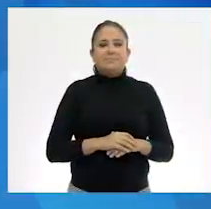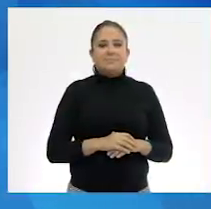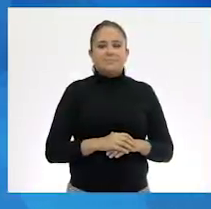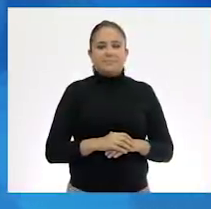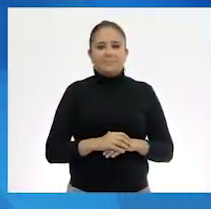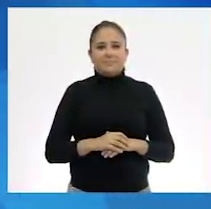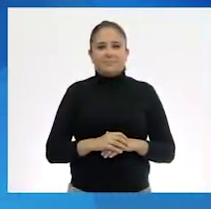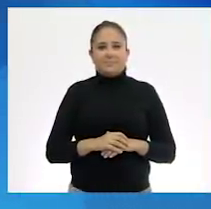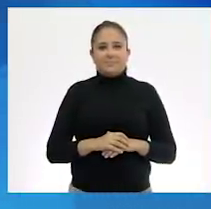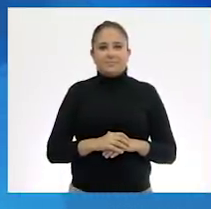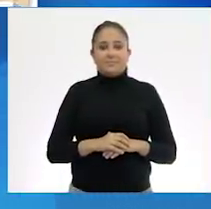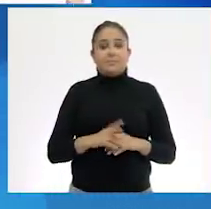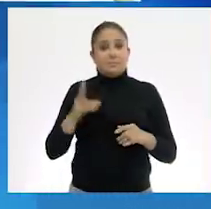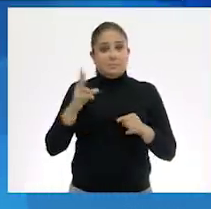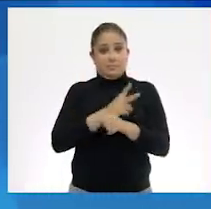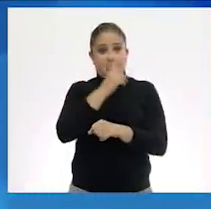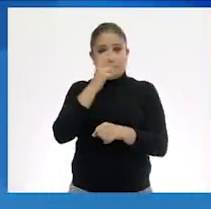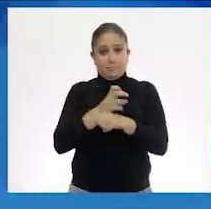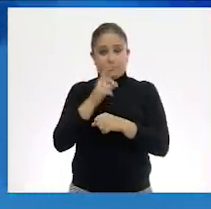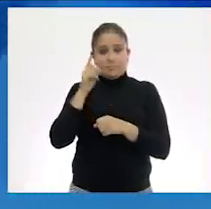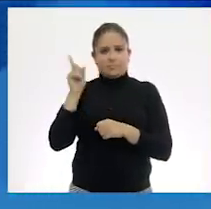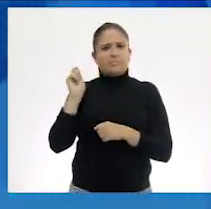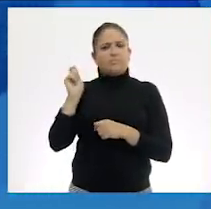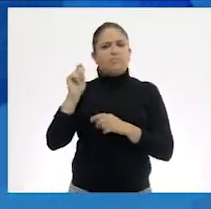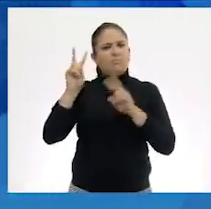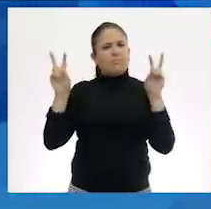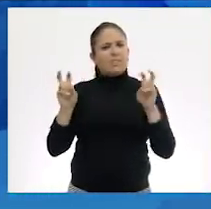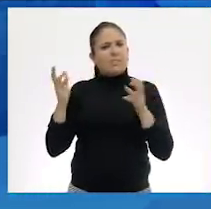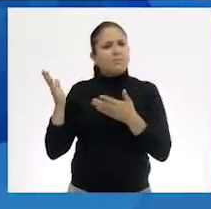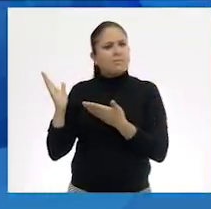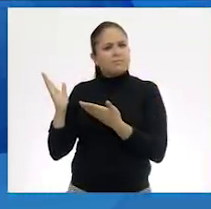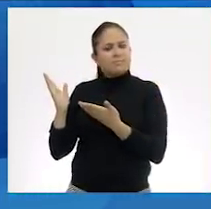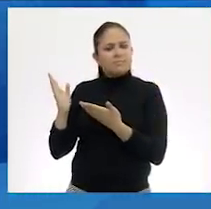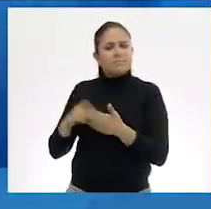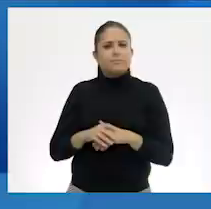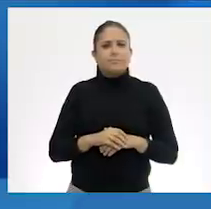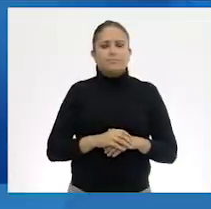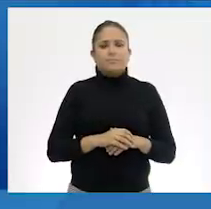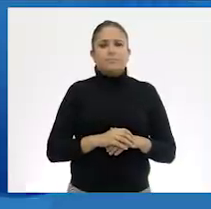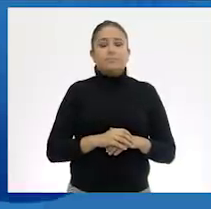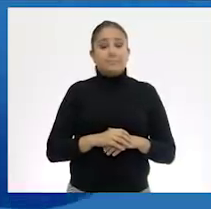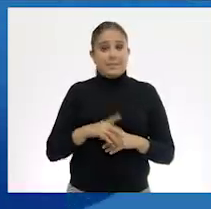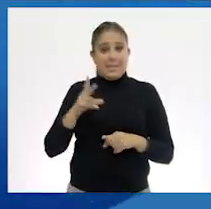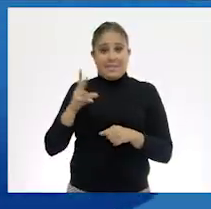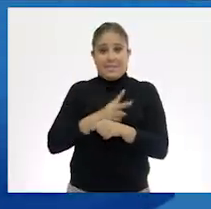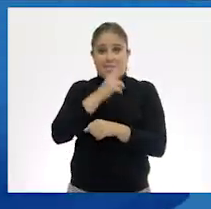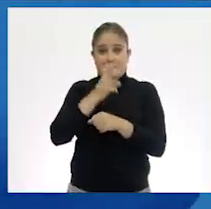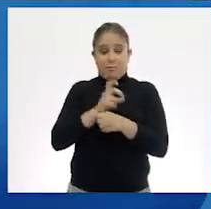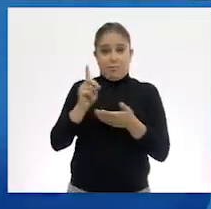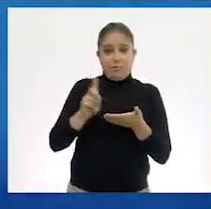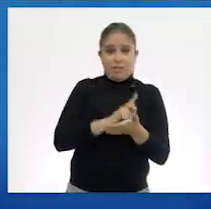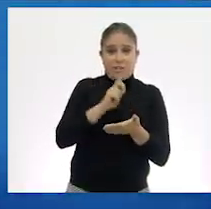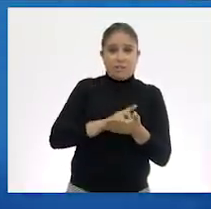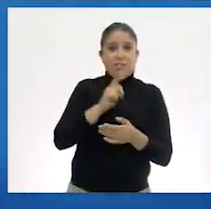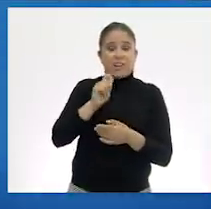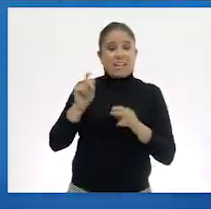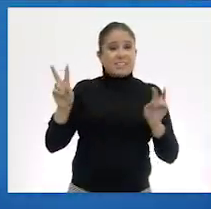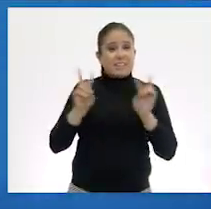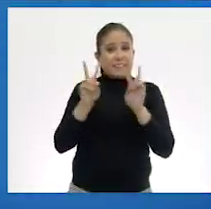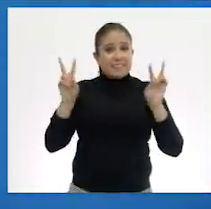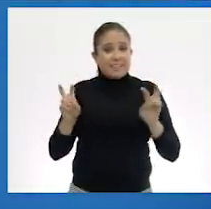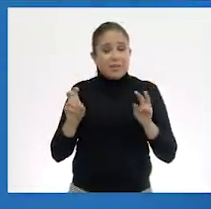verlo. Muy bien, el segundo directorio, ¿de qué nos habla? A ver. El segundo directorio tiene como